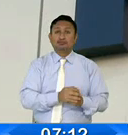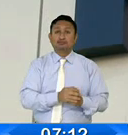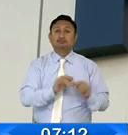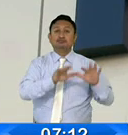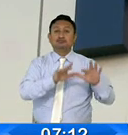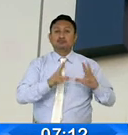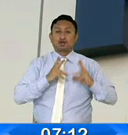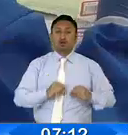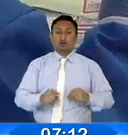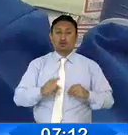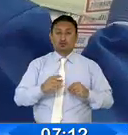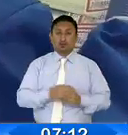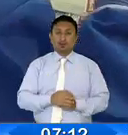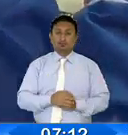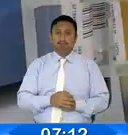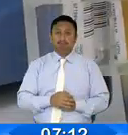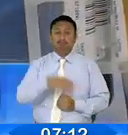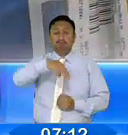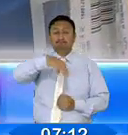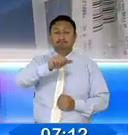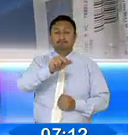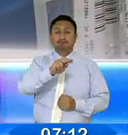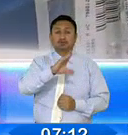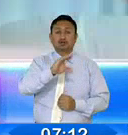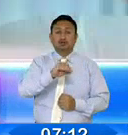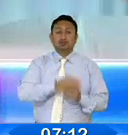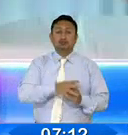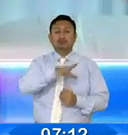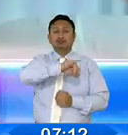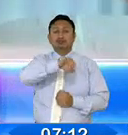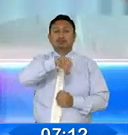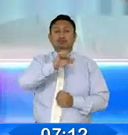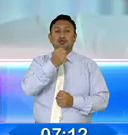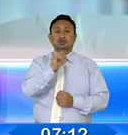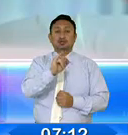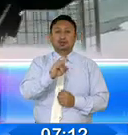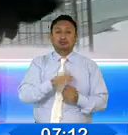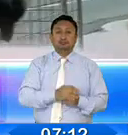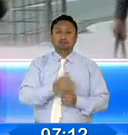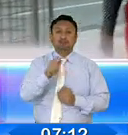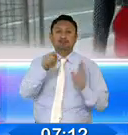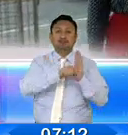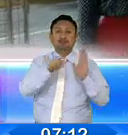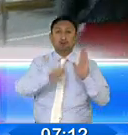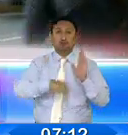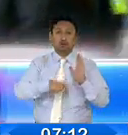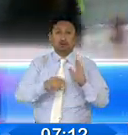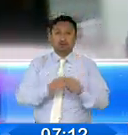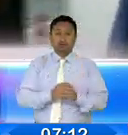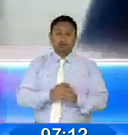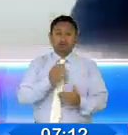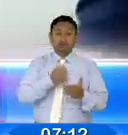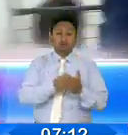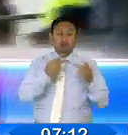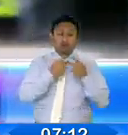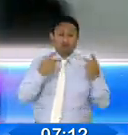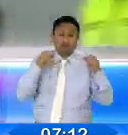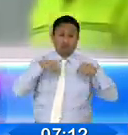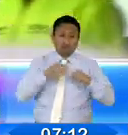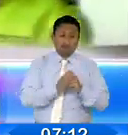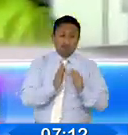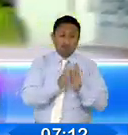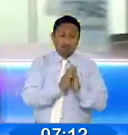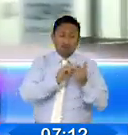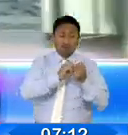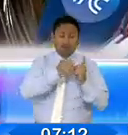municipio, a Marco B. y a Jessica C. El abogado de esta última, jefa de compras públicas, presentó la apelación a esta medida.